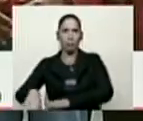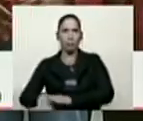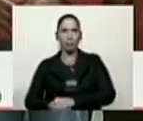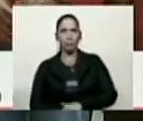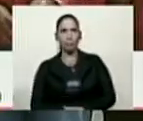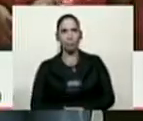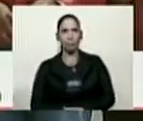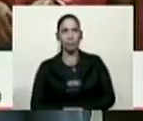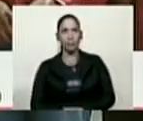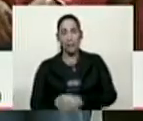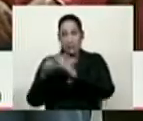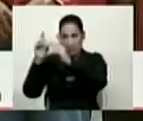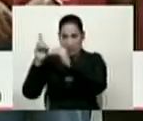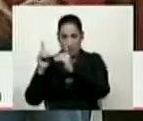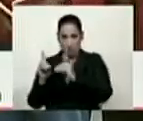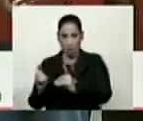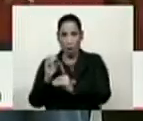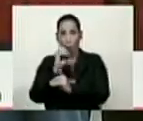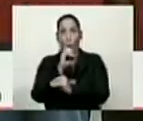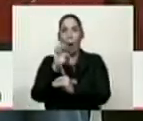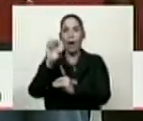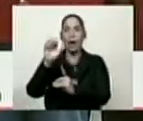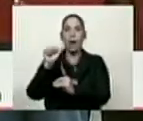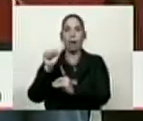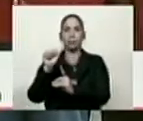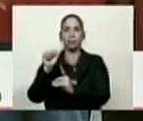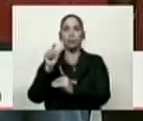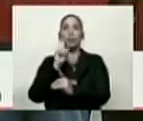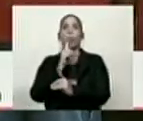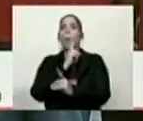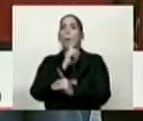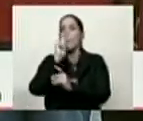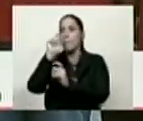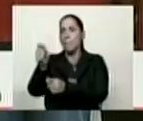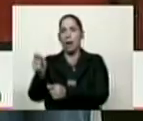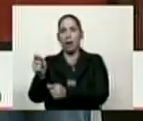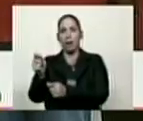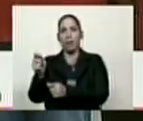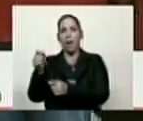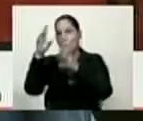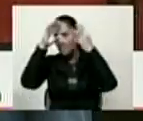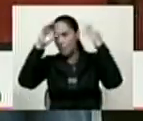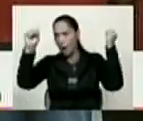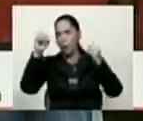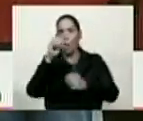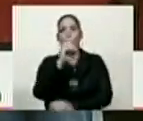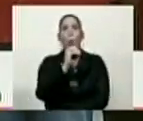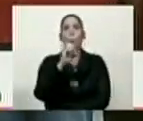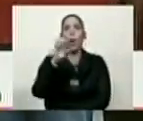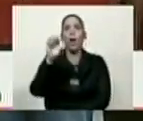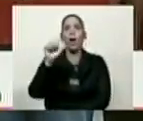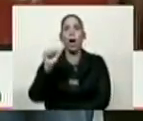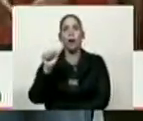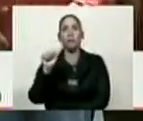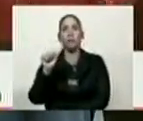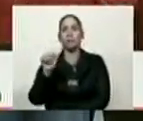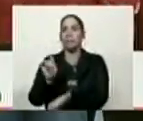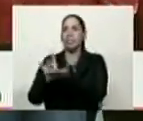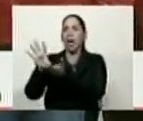Y decidieron ellos nombrar a su embajador en la OEA y que echaron a